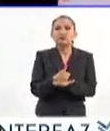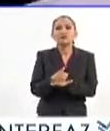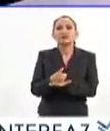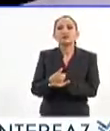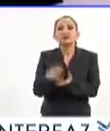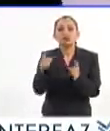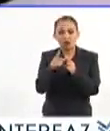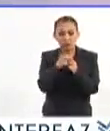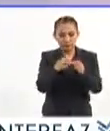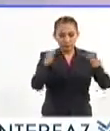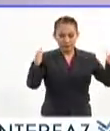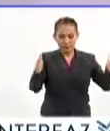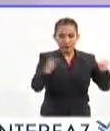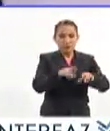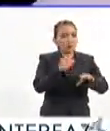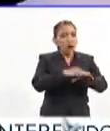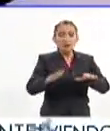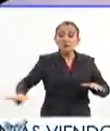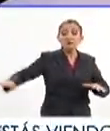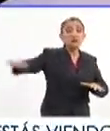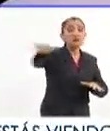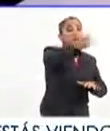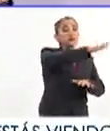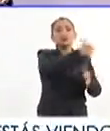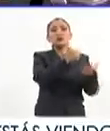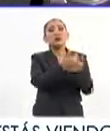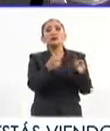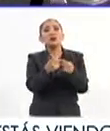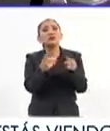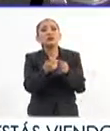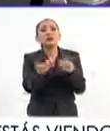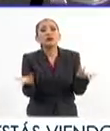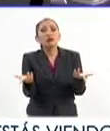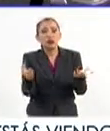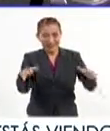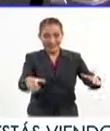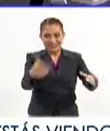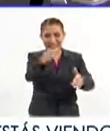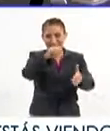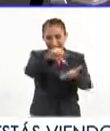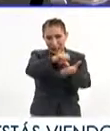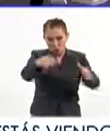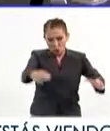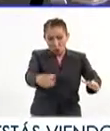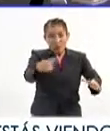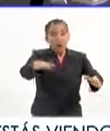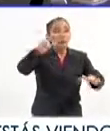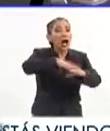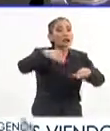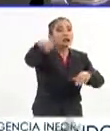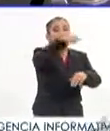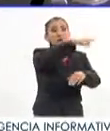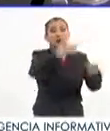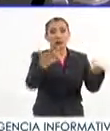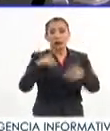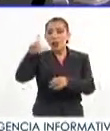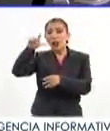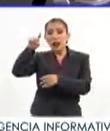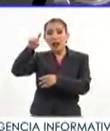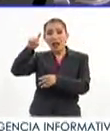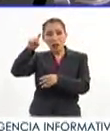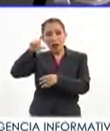¿hasta dónde llegaba? No sé si puedas hacer ese comparativo. ¿Hasta dónde llegaba la ciudad? ¿Hasta dónde se extendía la ciudad? Porque obviamente en aquel entonces pues, había un lago, el lago